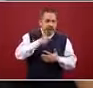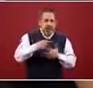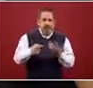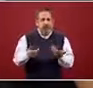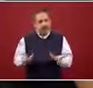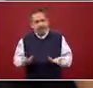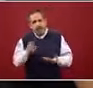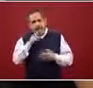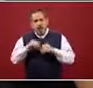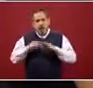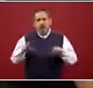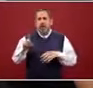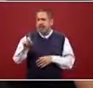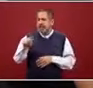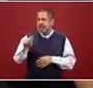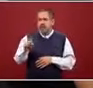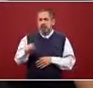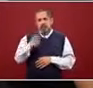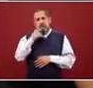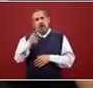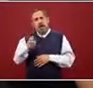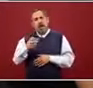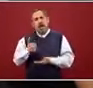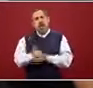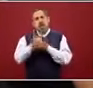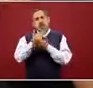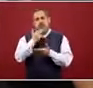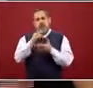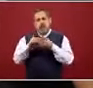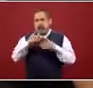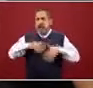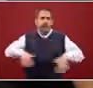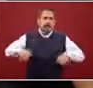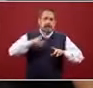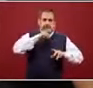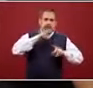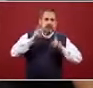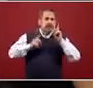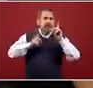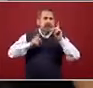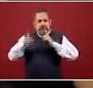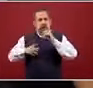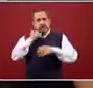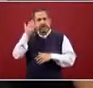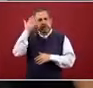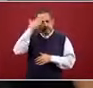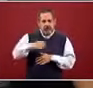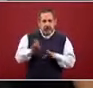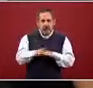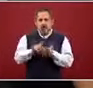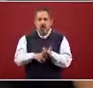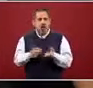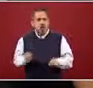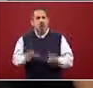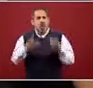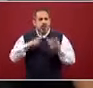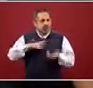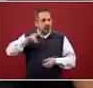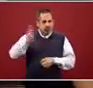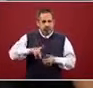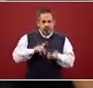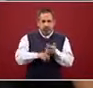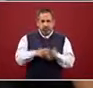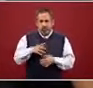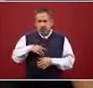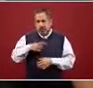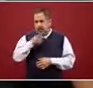pero ¿por qué no nos liberan los datos? Yo creo que esto ayudaría mucho esta gran inquietud que tenemos todos de decir cuántos casos hay, ¿no? Y esto